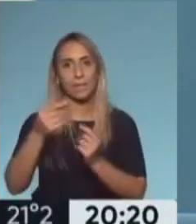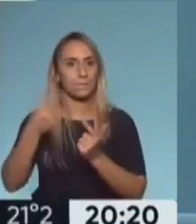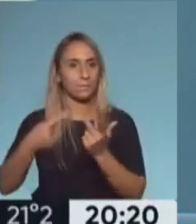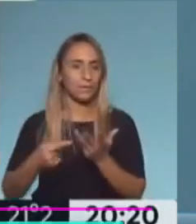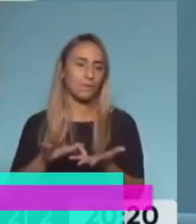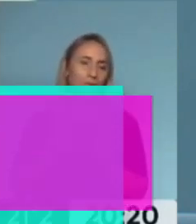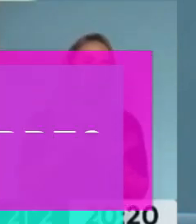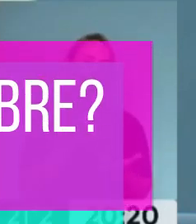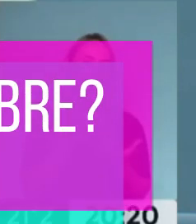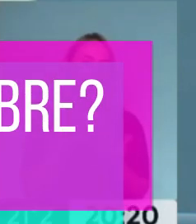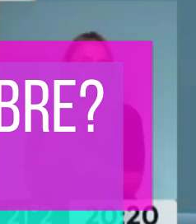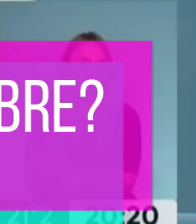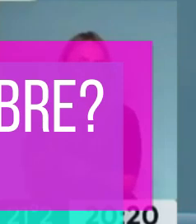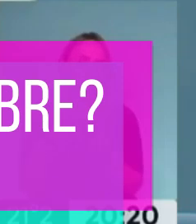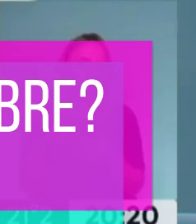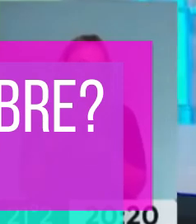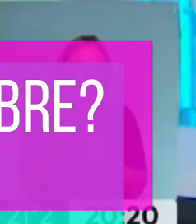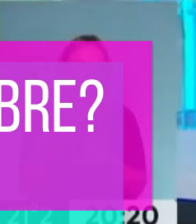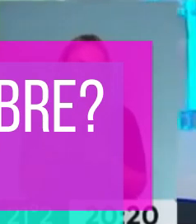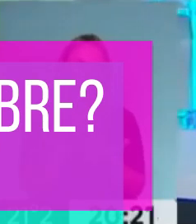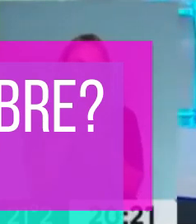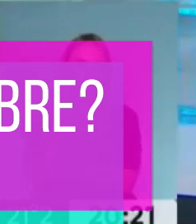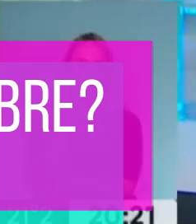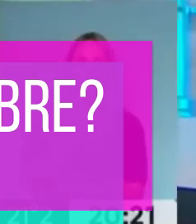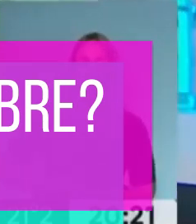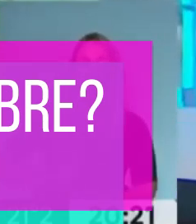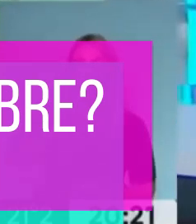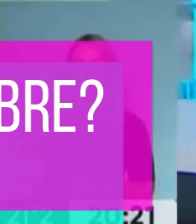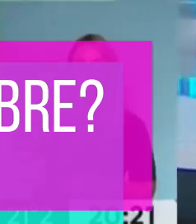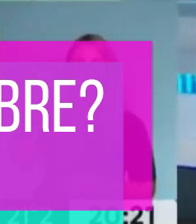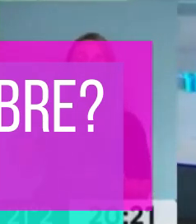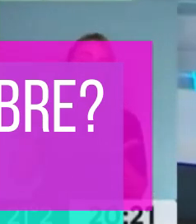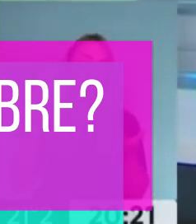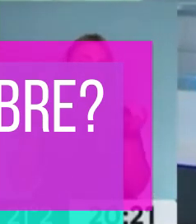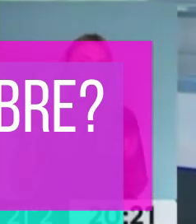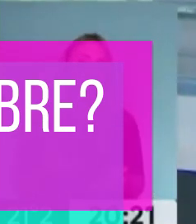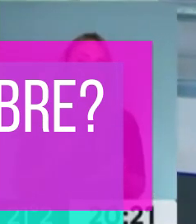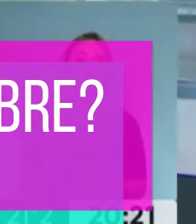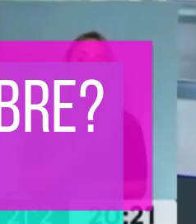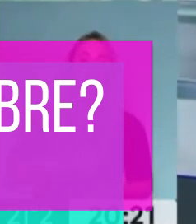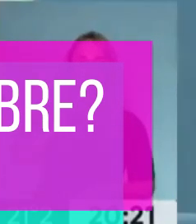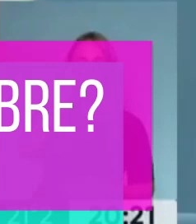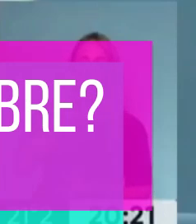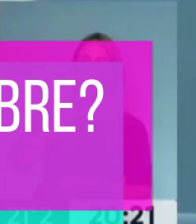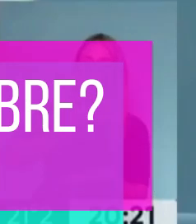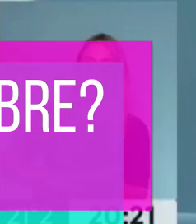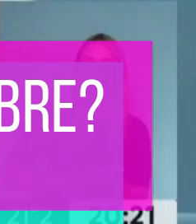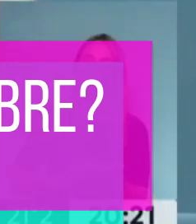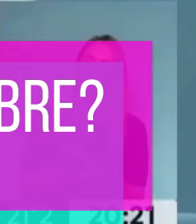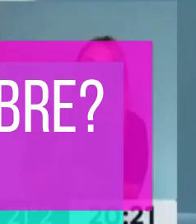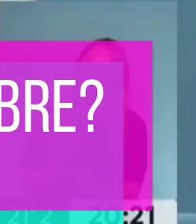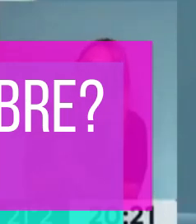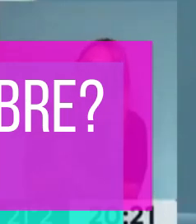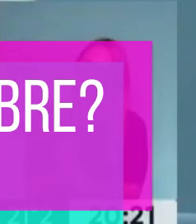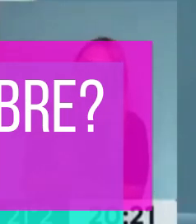que te suscribas al canal y actives la campanita para estar informado de todo. En caso de confirmarse este bono, este sería